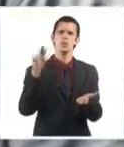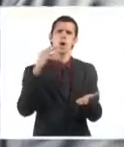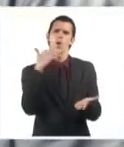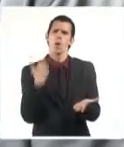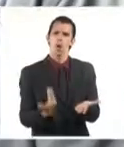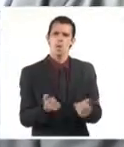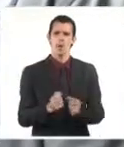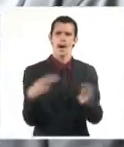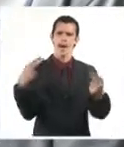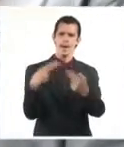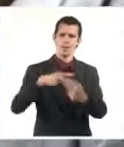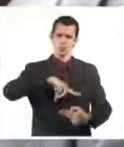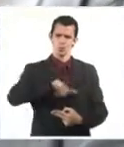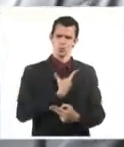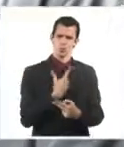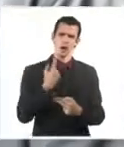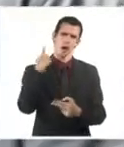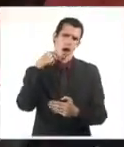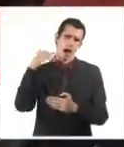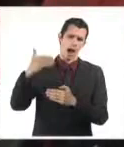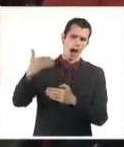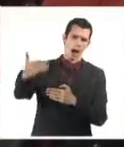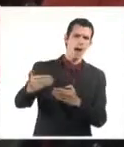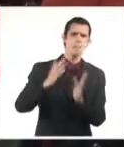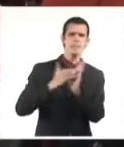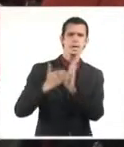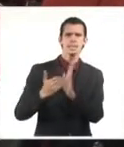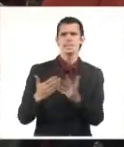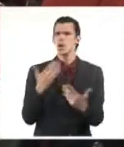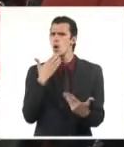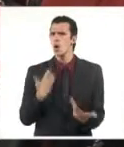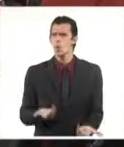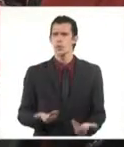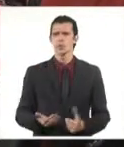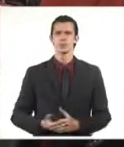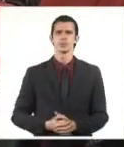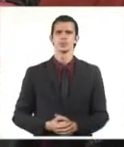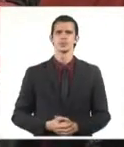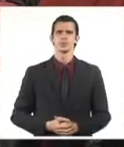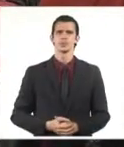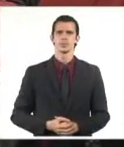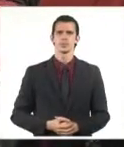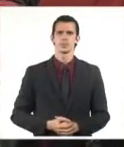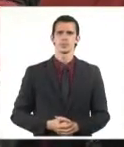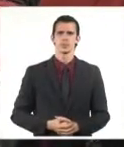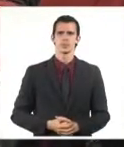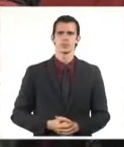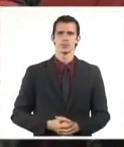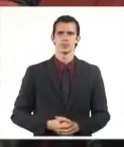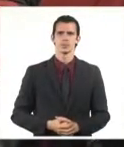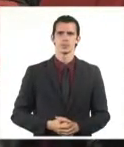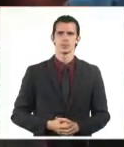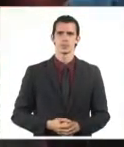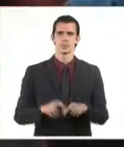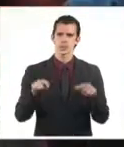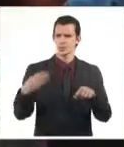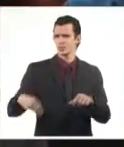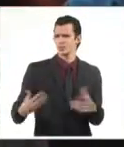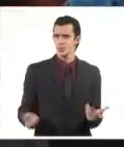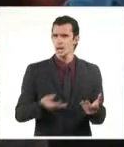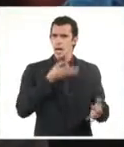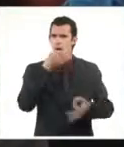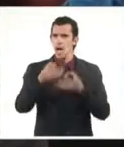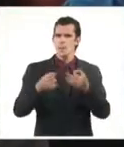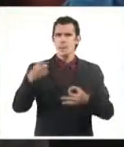eventos culturales que se desarrollarán el próximo trimestre. Durante el primer día de reunión, además, se dio a conocer la aprobación de 12 proyectos